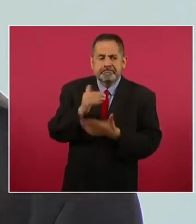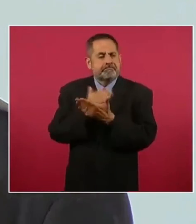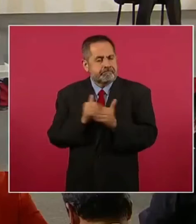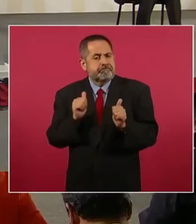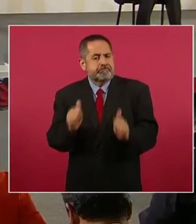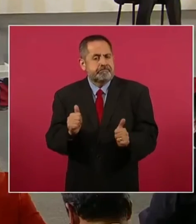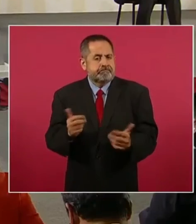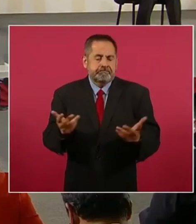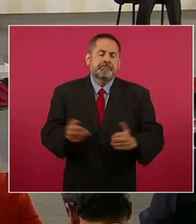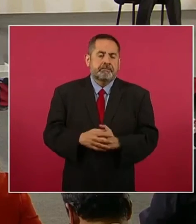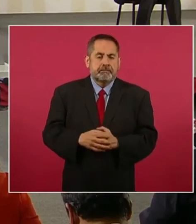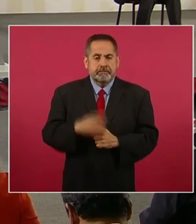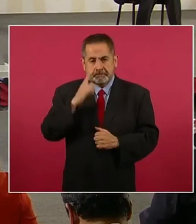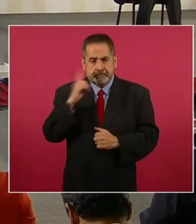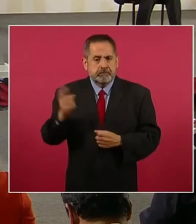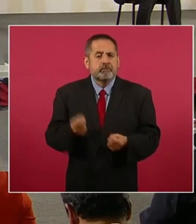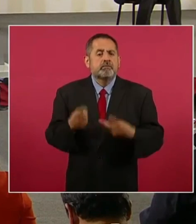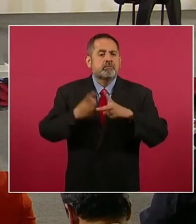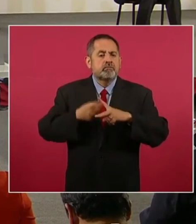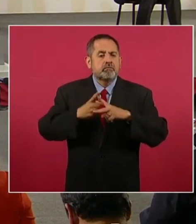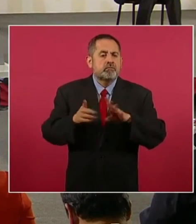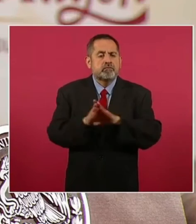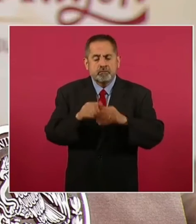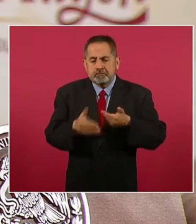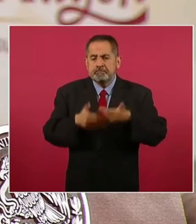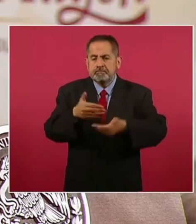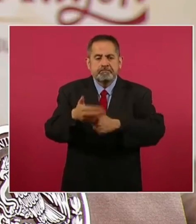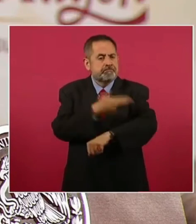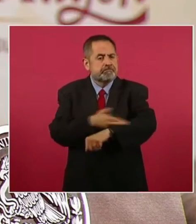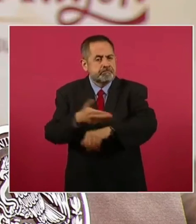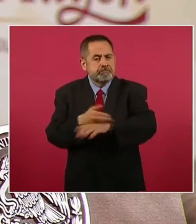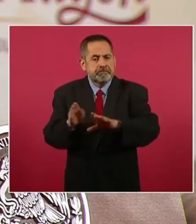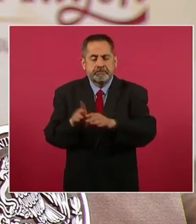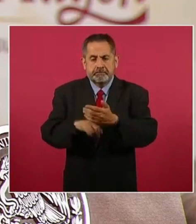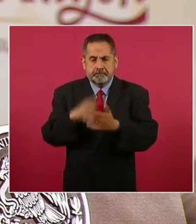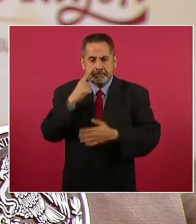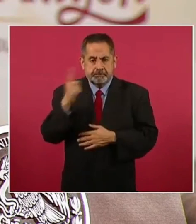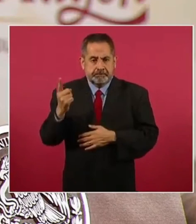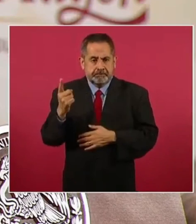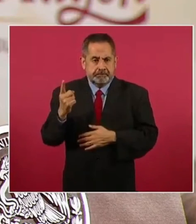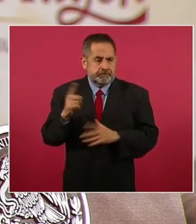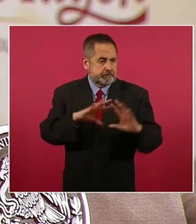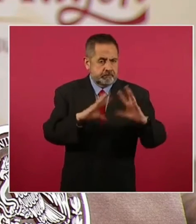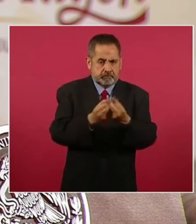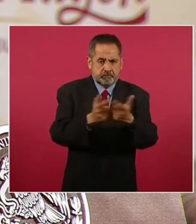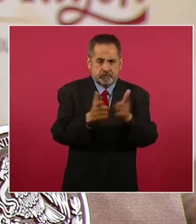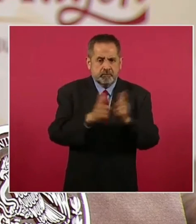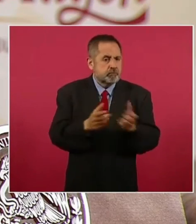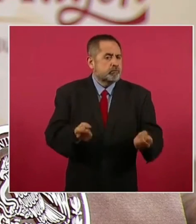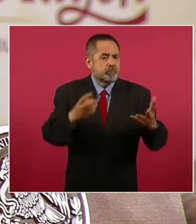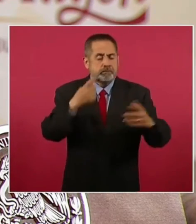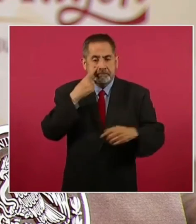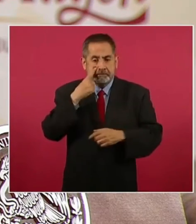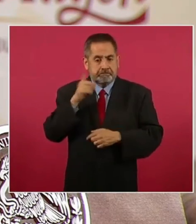fatal. Vamos a ver la vacunación, precisamente cómo ha avanzado, y tenemos los distintos conjuntos. Ya habíamos dicho en